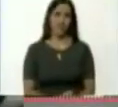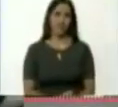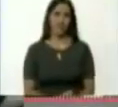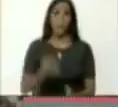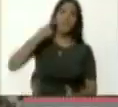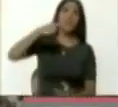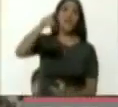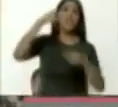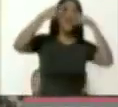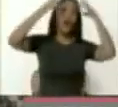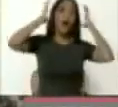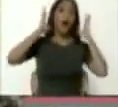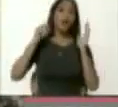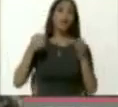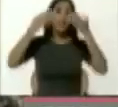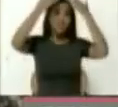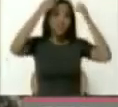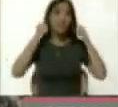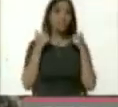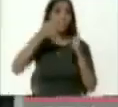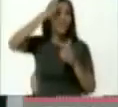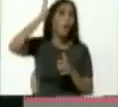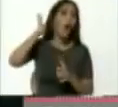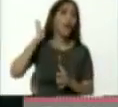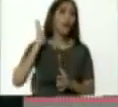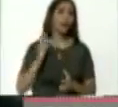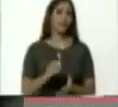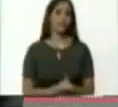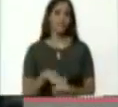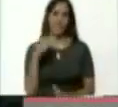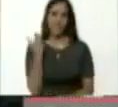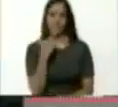Mira, ya va Henry Ramos disfrazado de iguana.